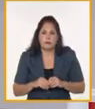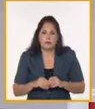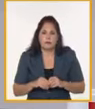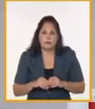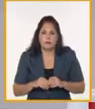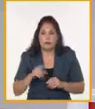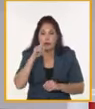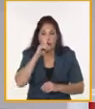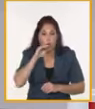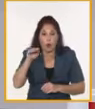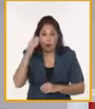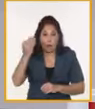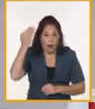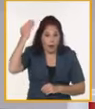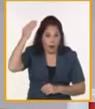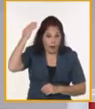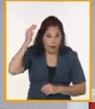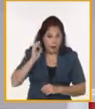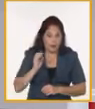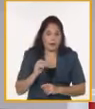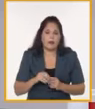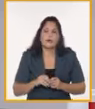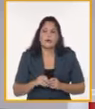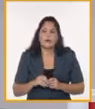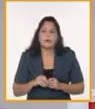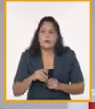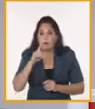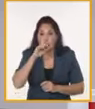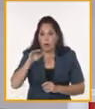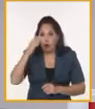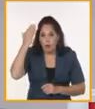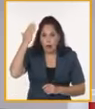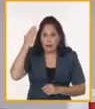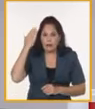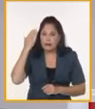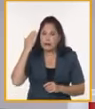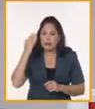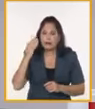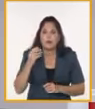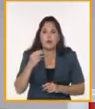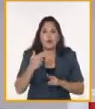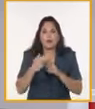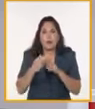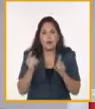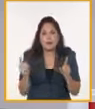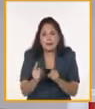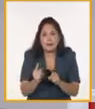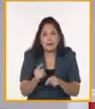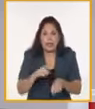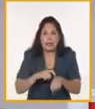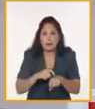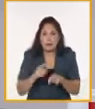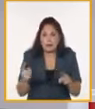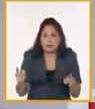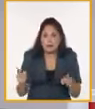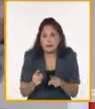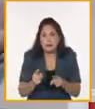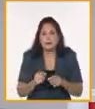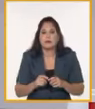las normas anteriores se hizo y se trató de reducir al mínimo el el tiempo de de